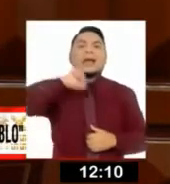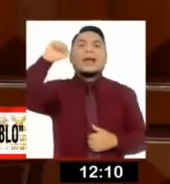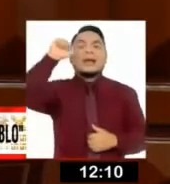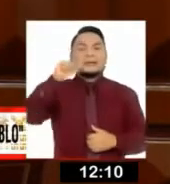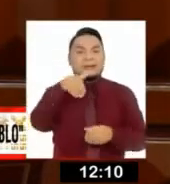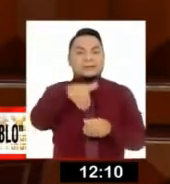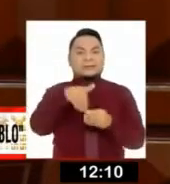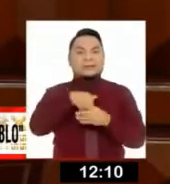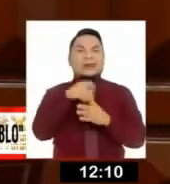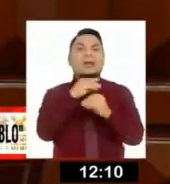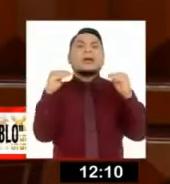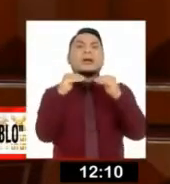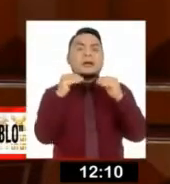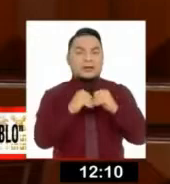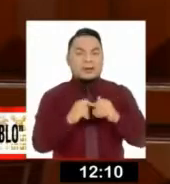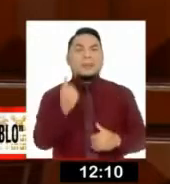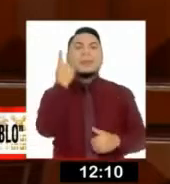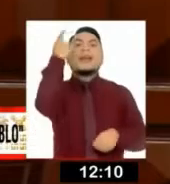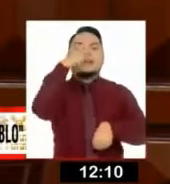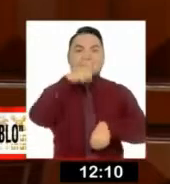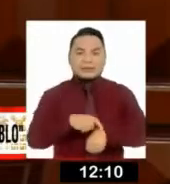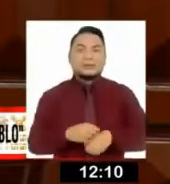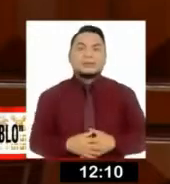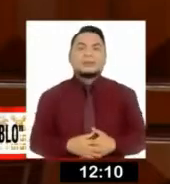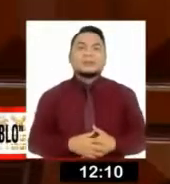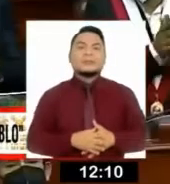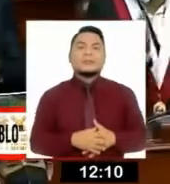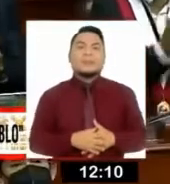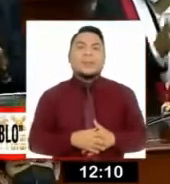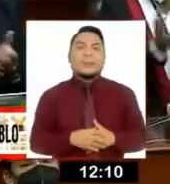elecciones democráticamente